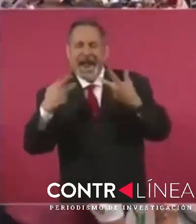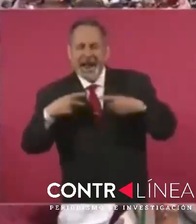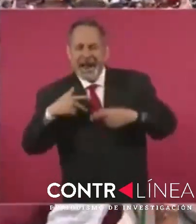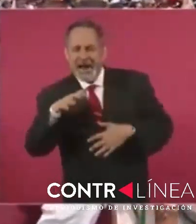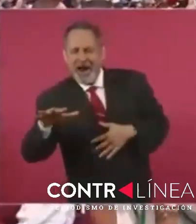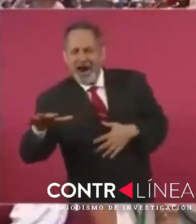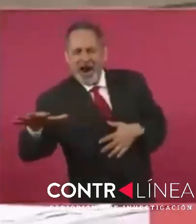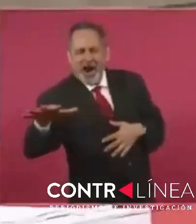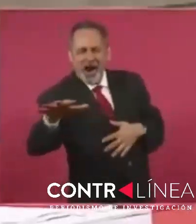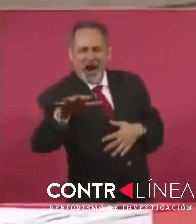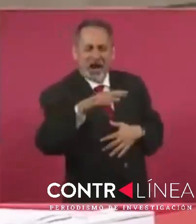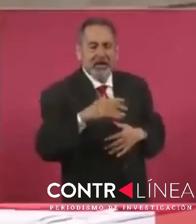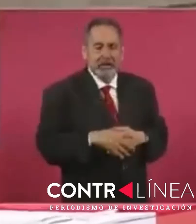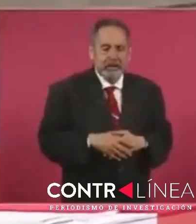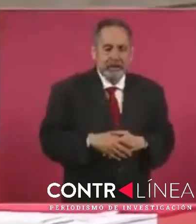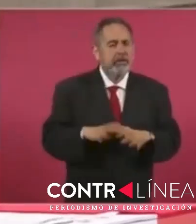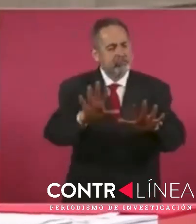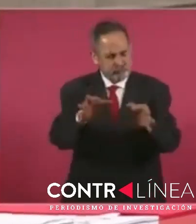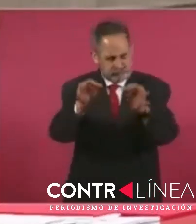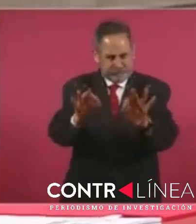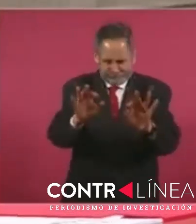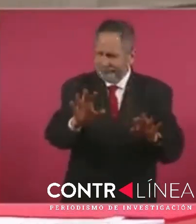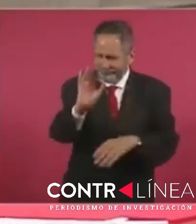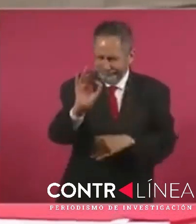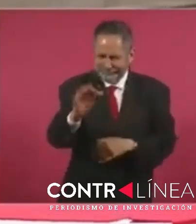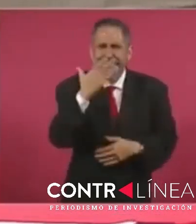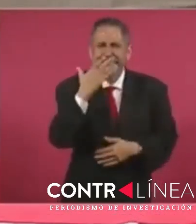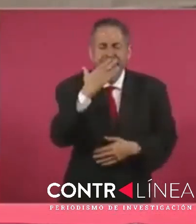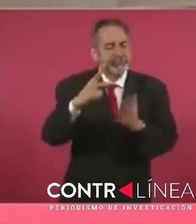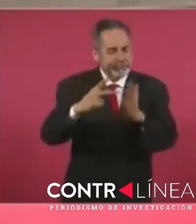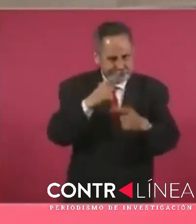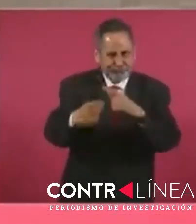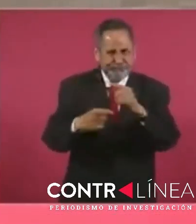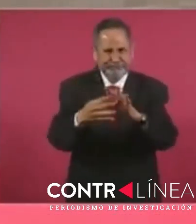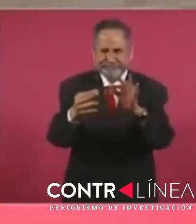Pero vamos a hacerlo lo más formal posible, porque